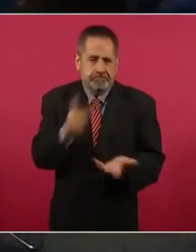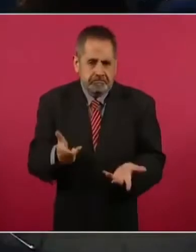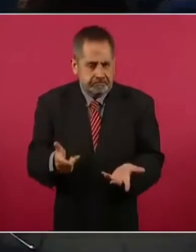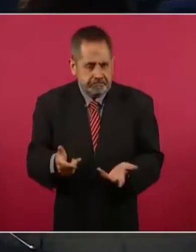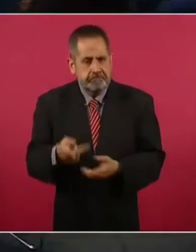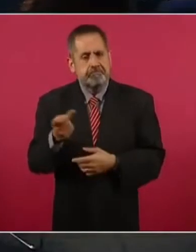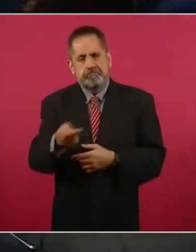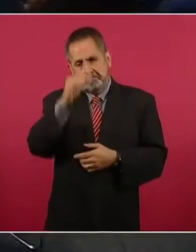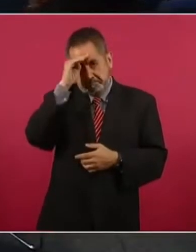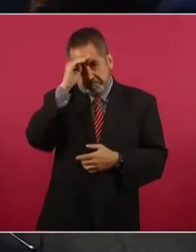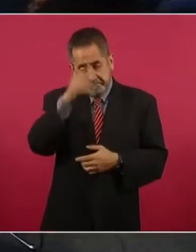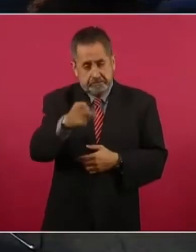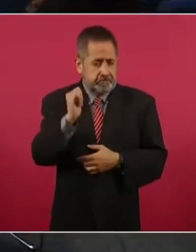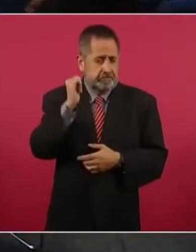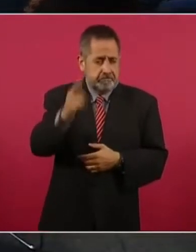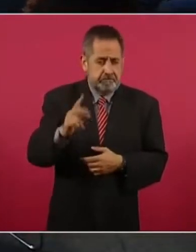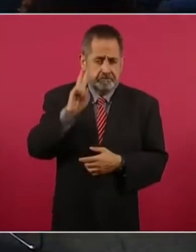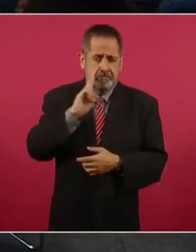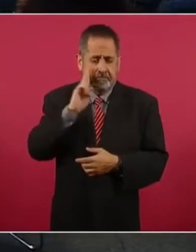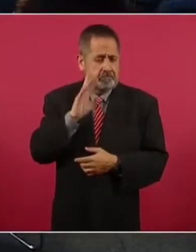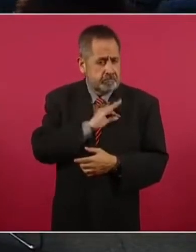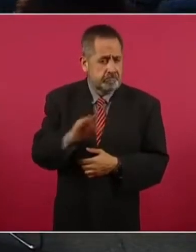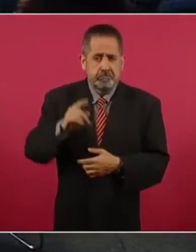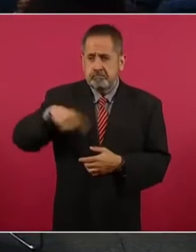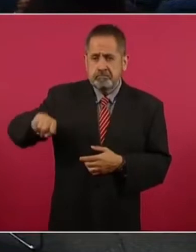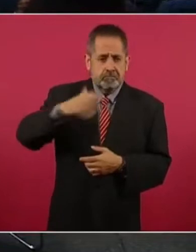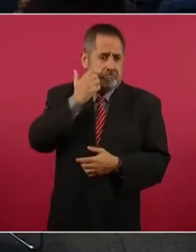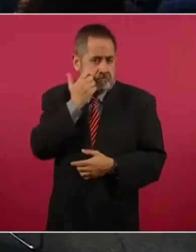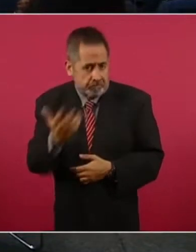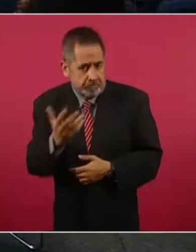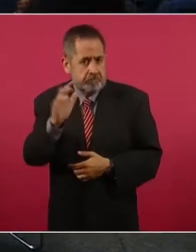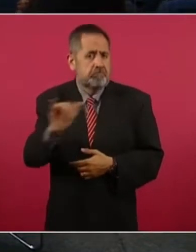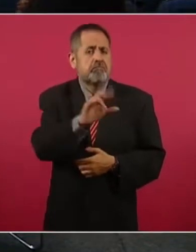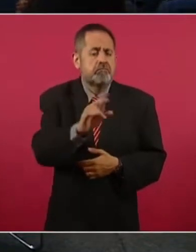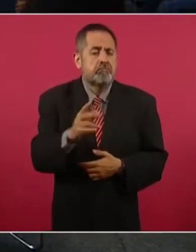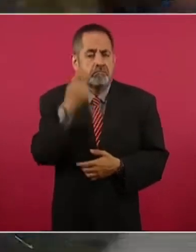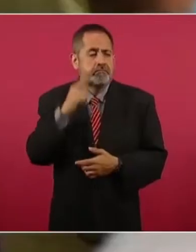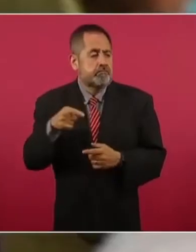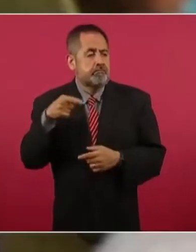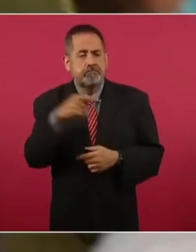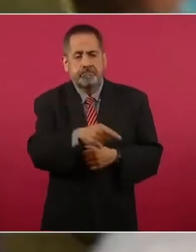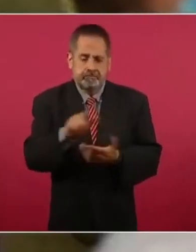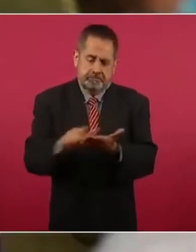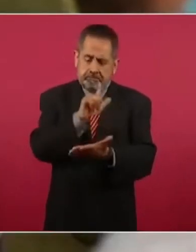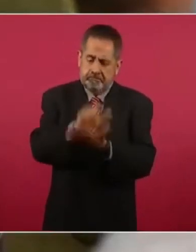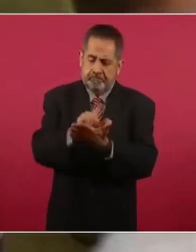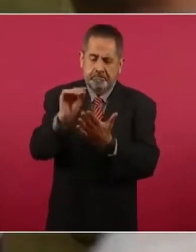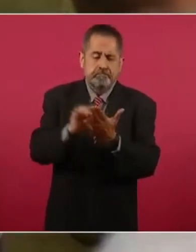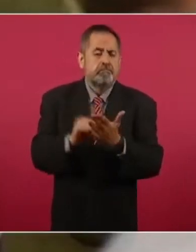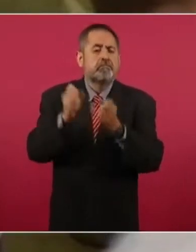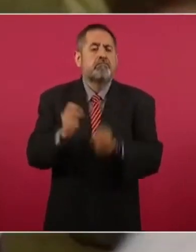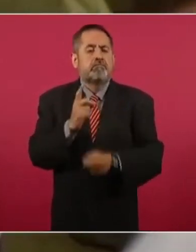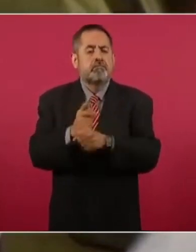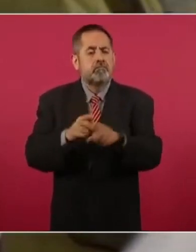considera usted que existen las condiciones y la voluntad política para dotar al país de esta ley, tomando en cuenta que